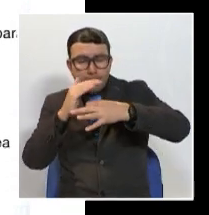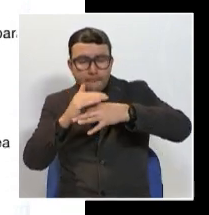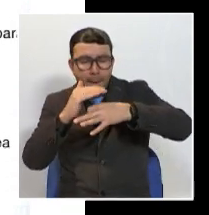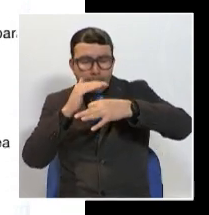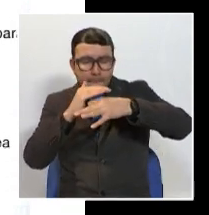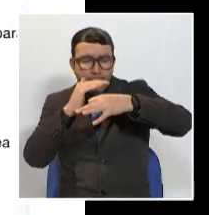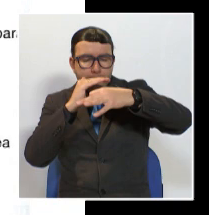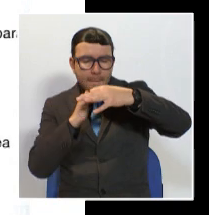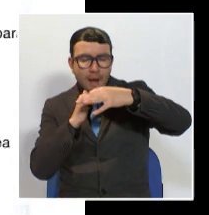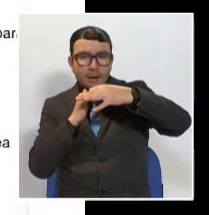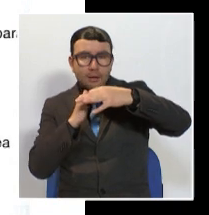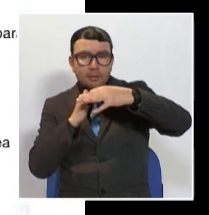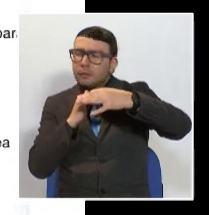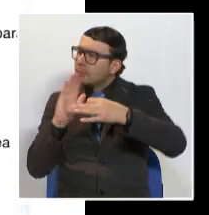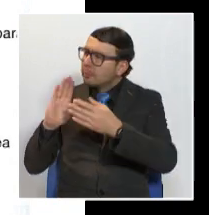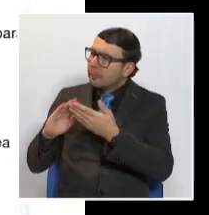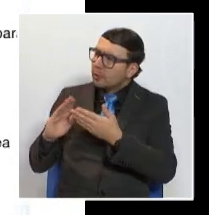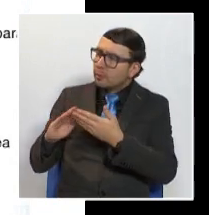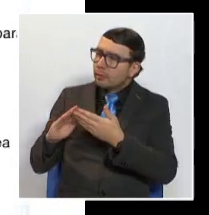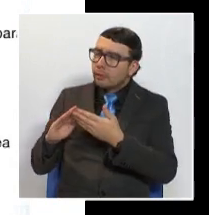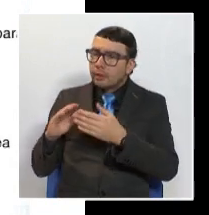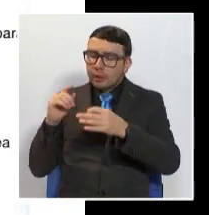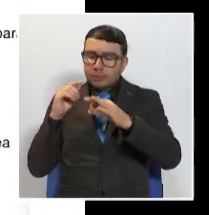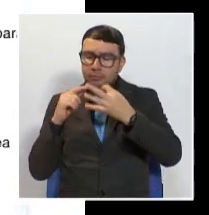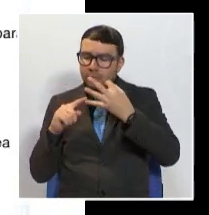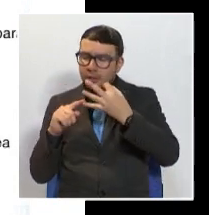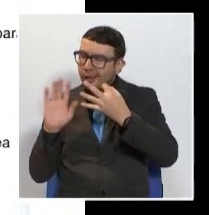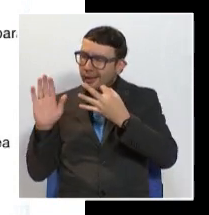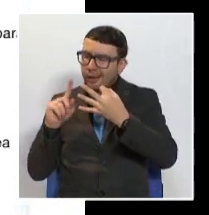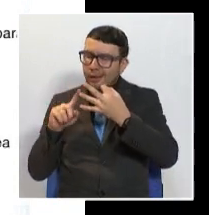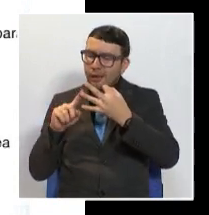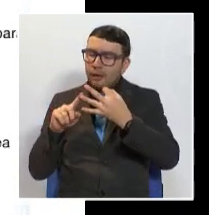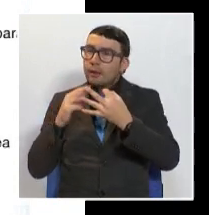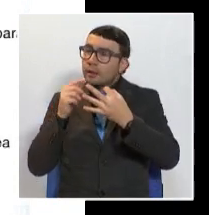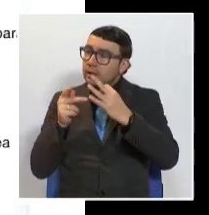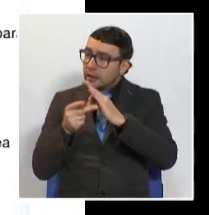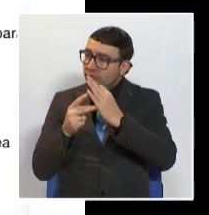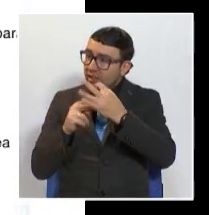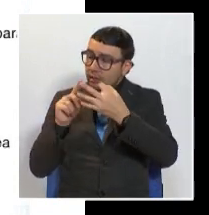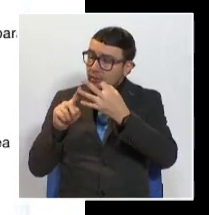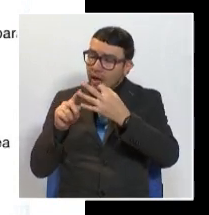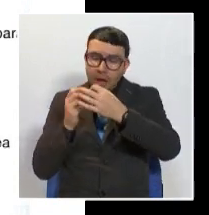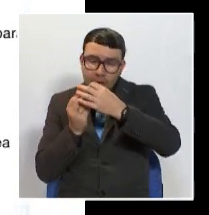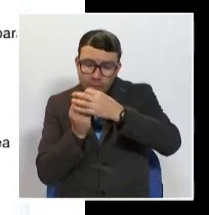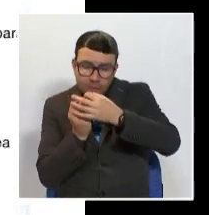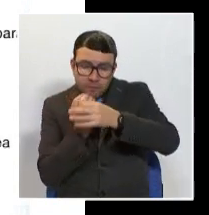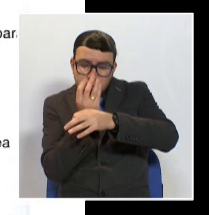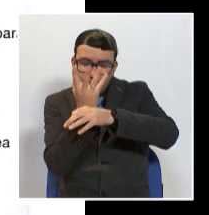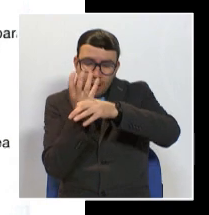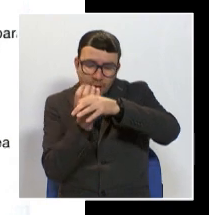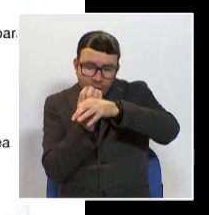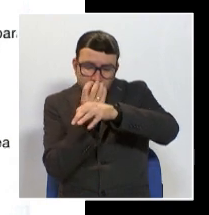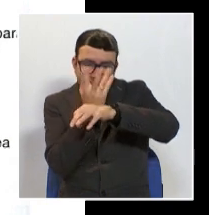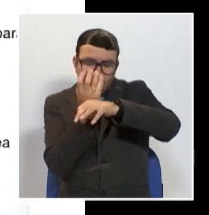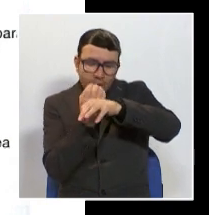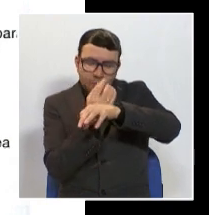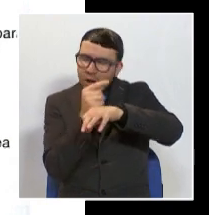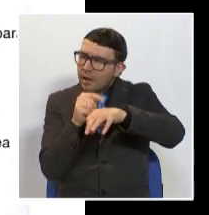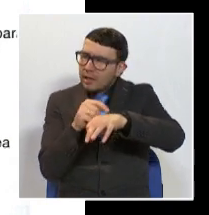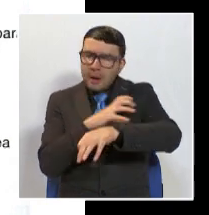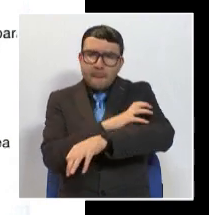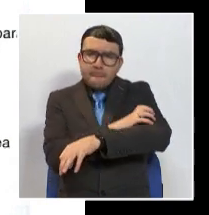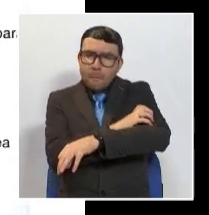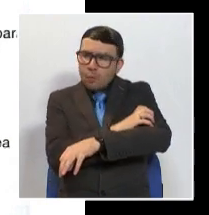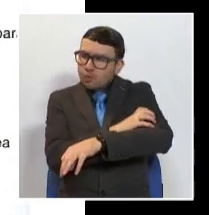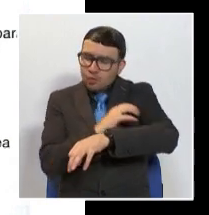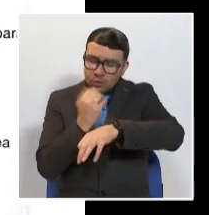subcutáneo. Perdona, pero antes de llegar a esa subcutánea, entonces en cada folículo piloso hay un musculito y una glándula